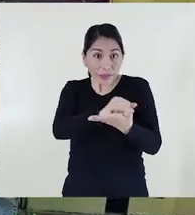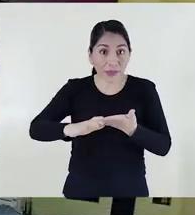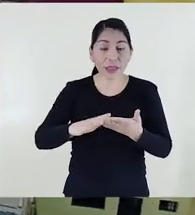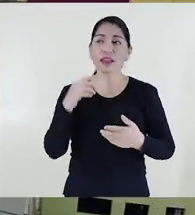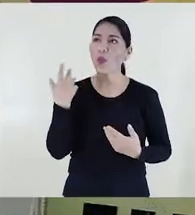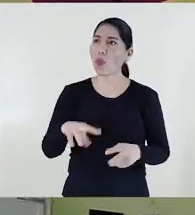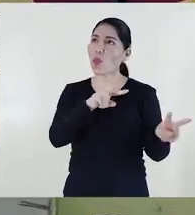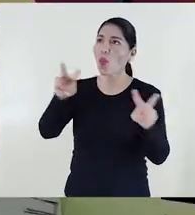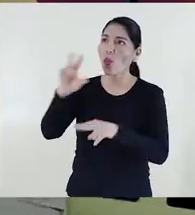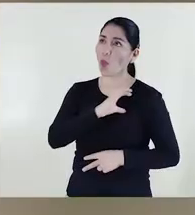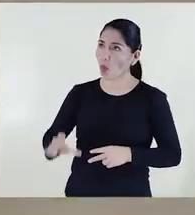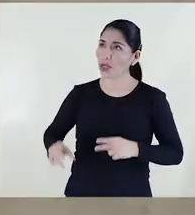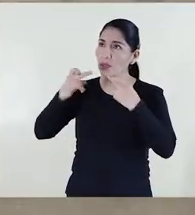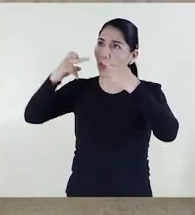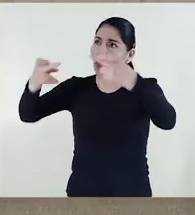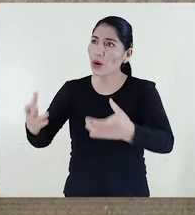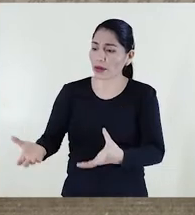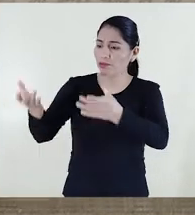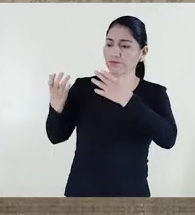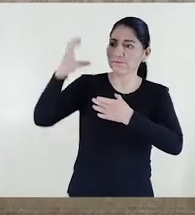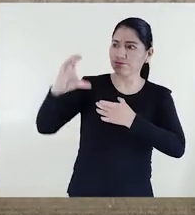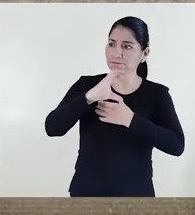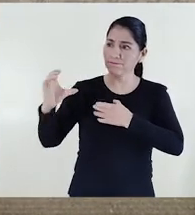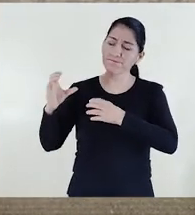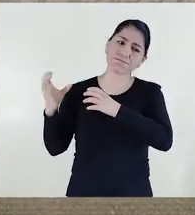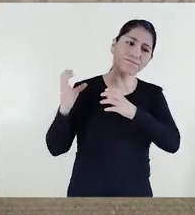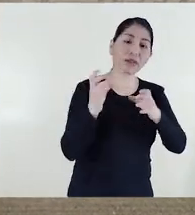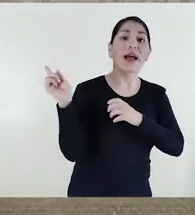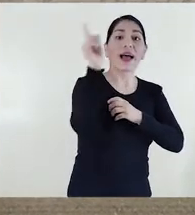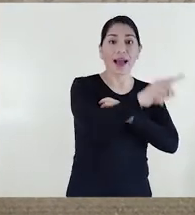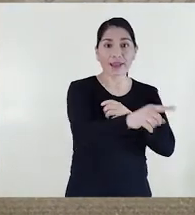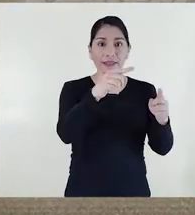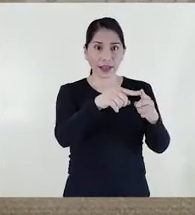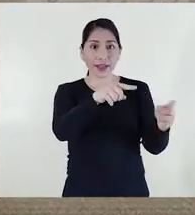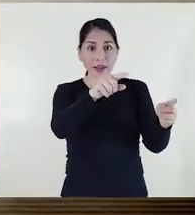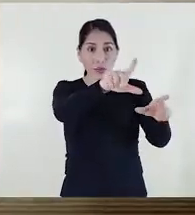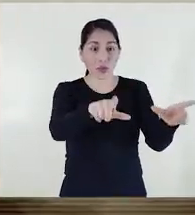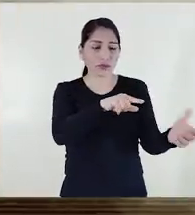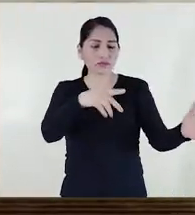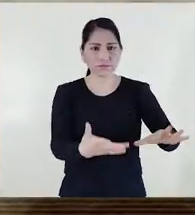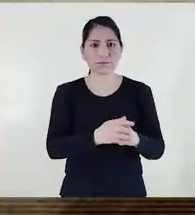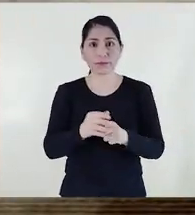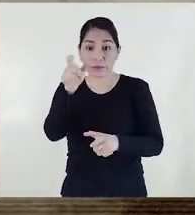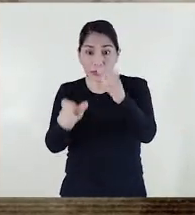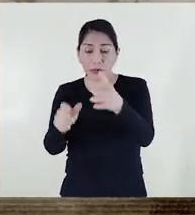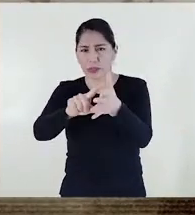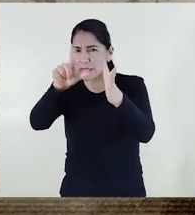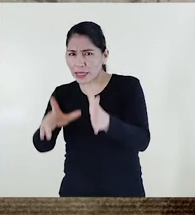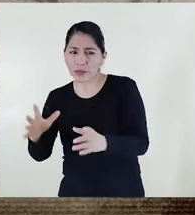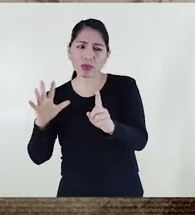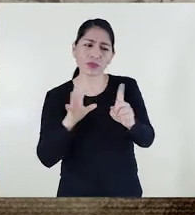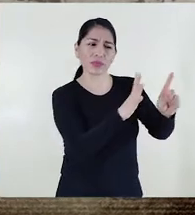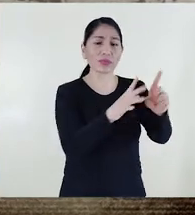Santa, escenario de un Cristo popular que carga la cruz en vivo hasta su Gólgota y a la que miles de limeños acompañan. Y a la